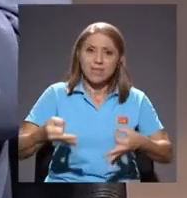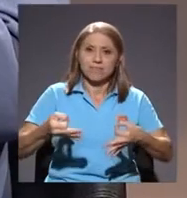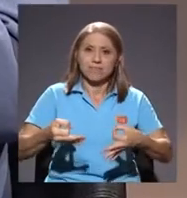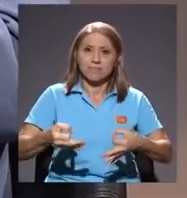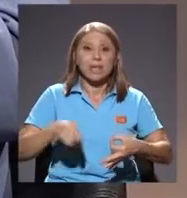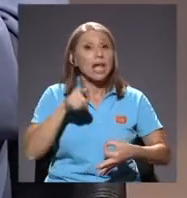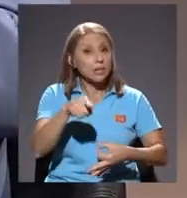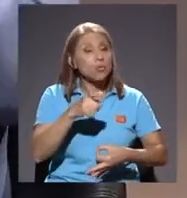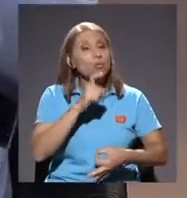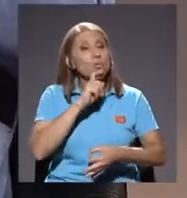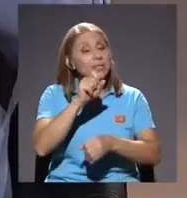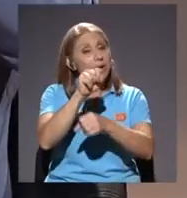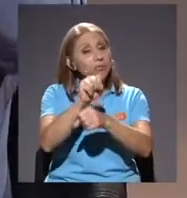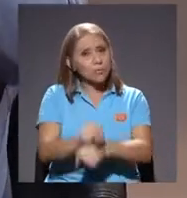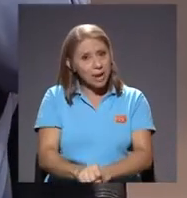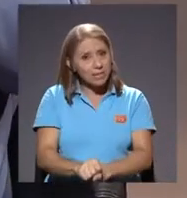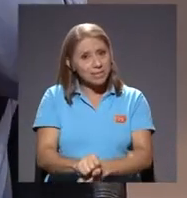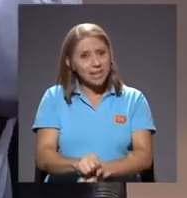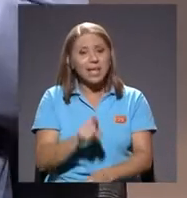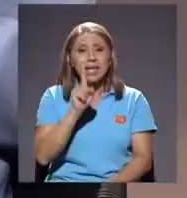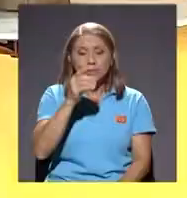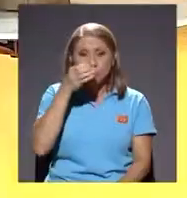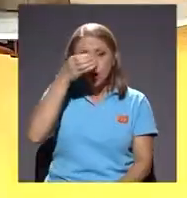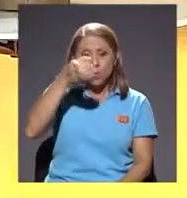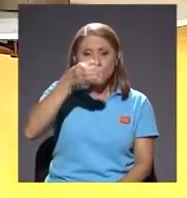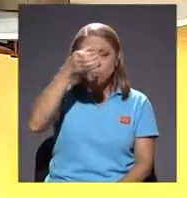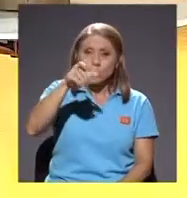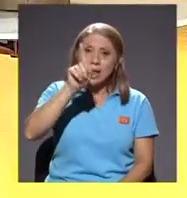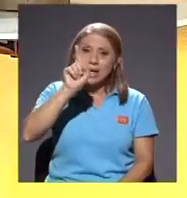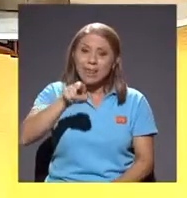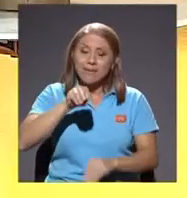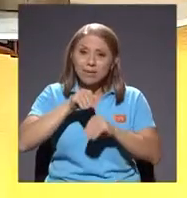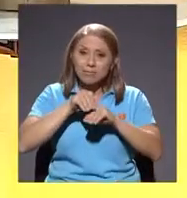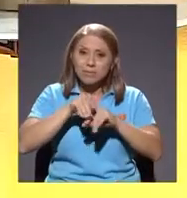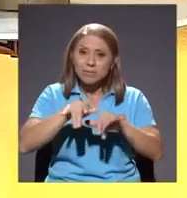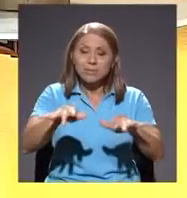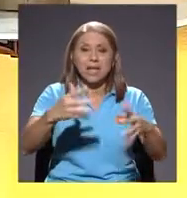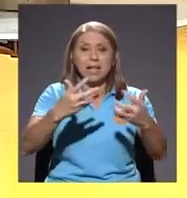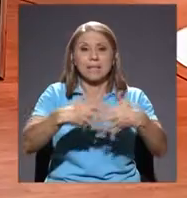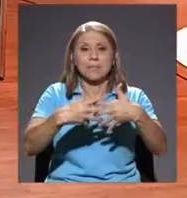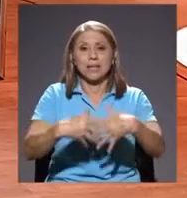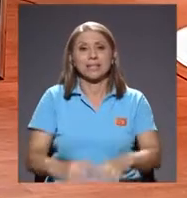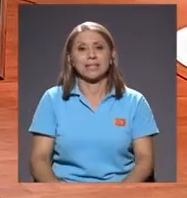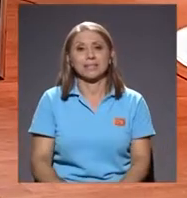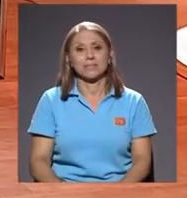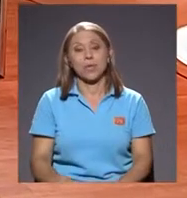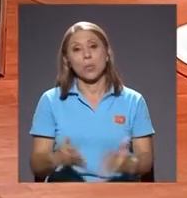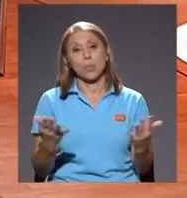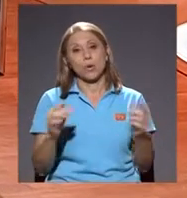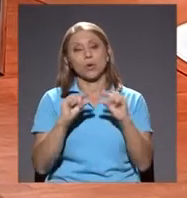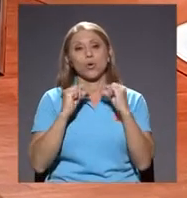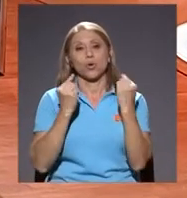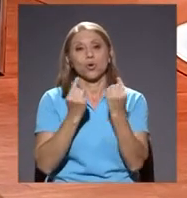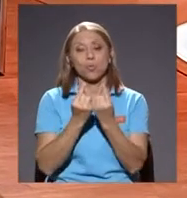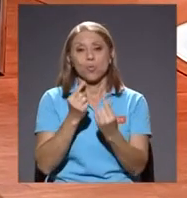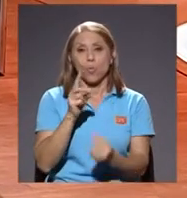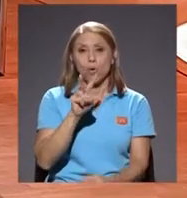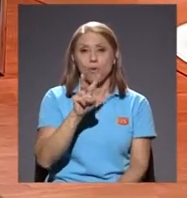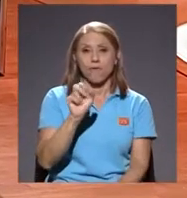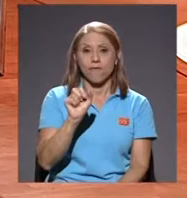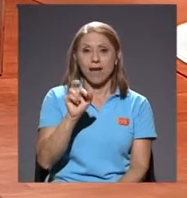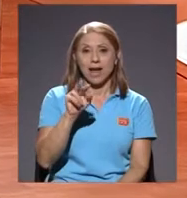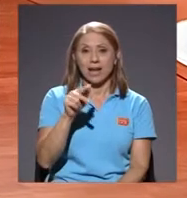acostumbrarse esto una cultura que hay que alquilar en las empresas bueno grupo vargas viene